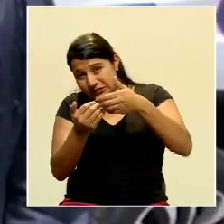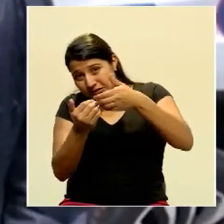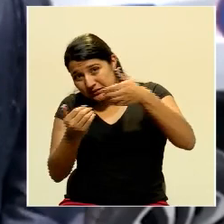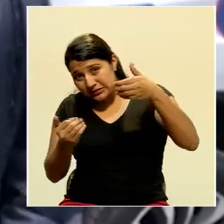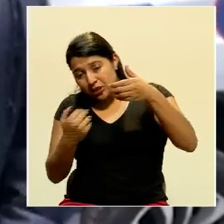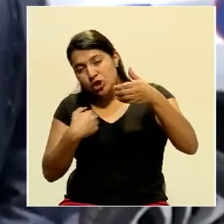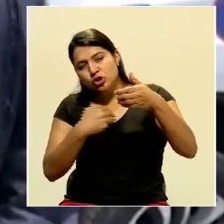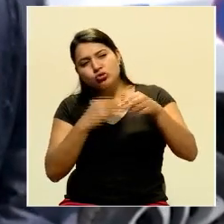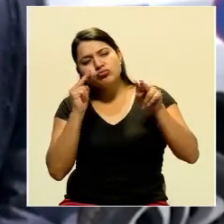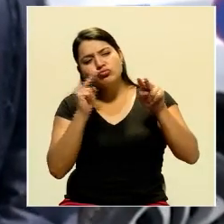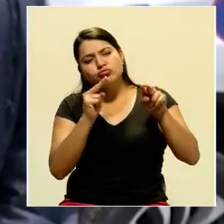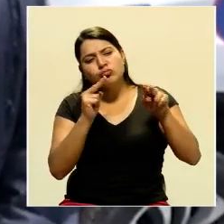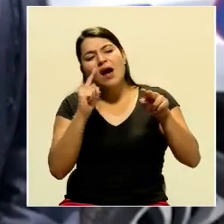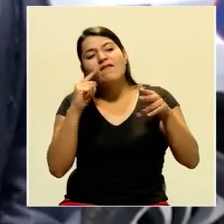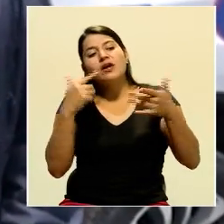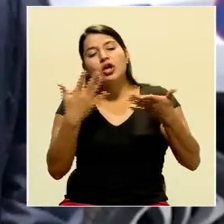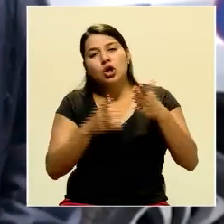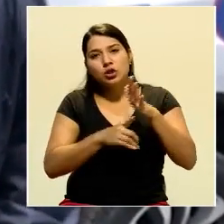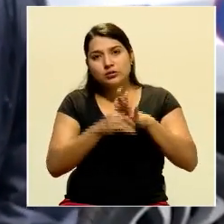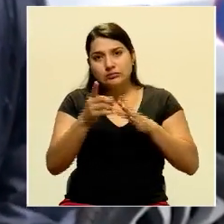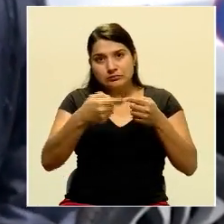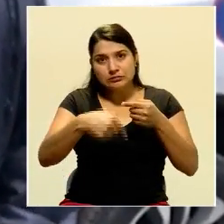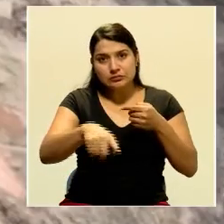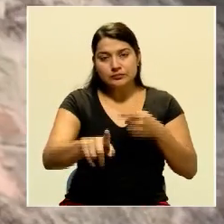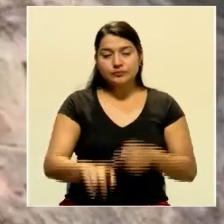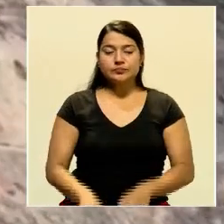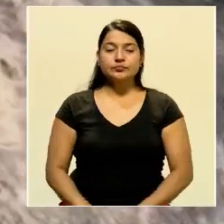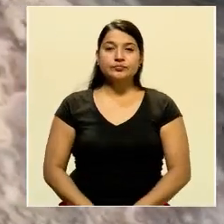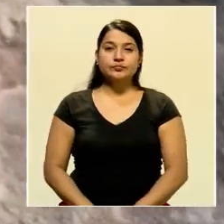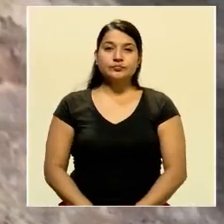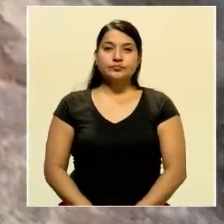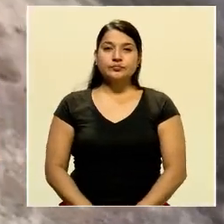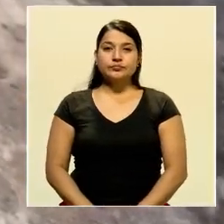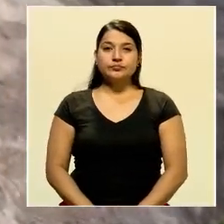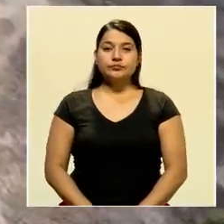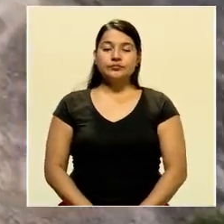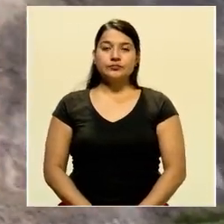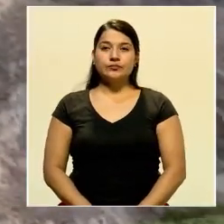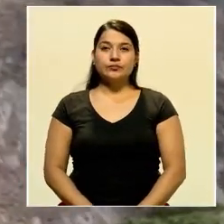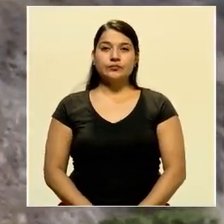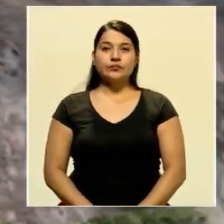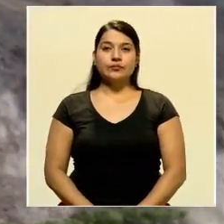en las próximas semanas, meses o inclusive años.